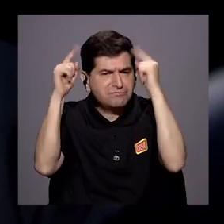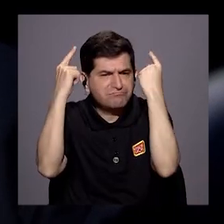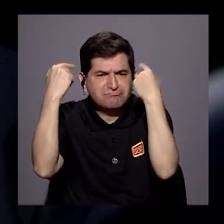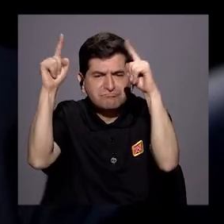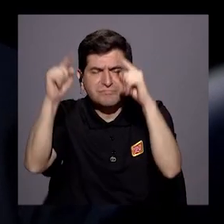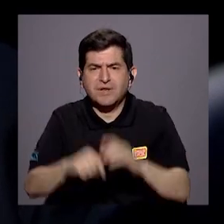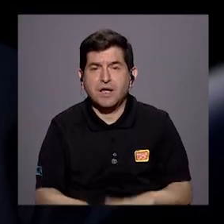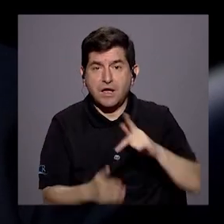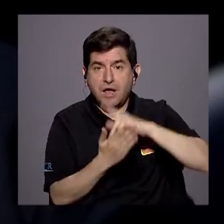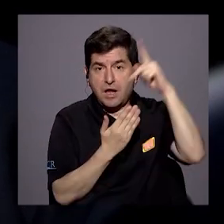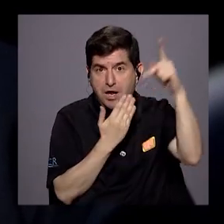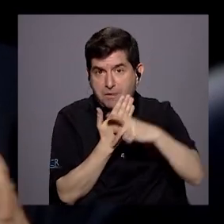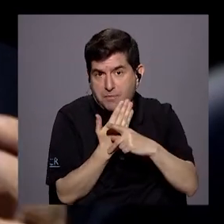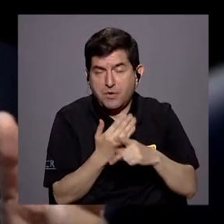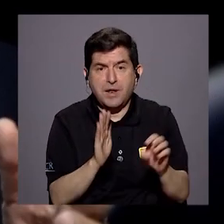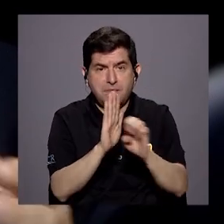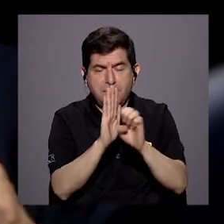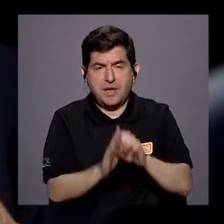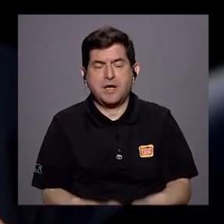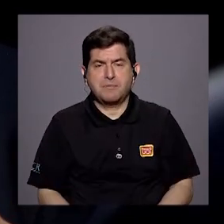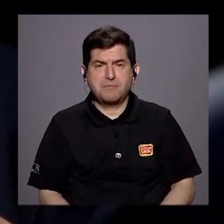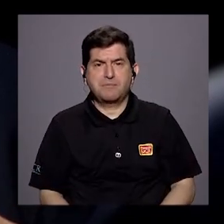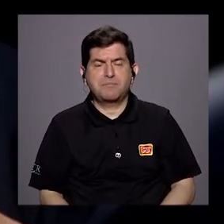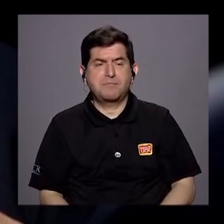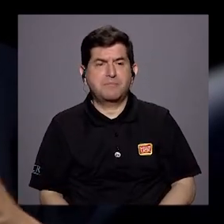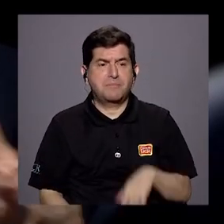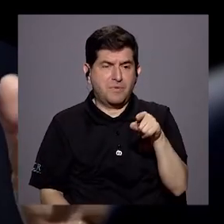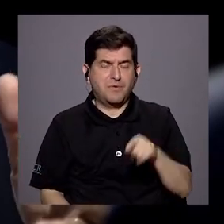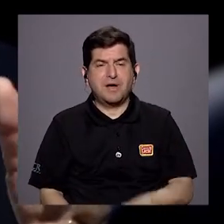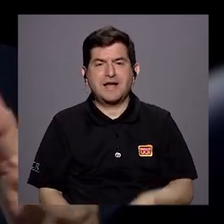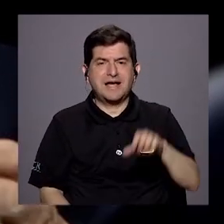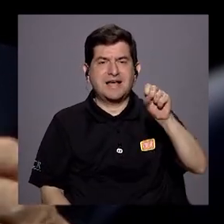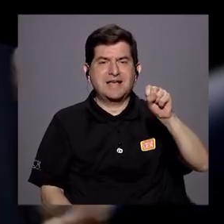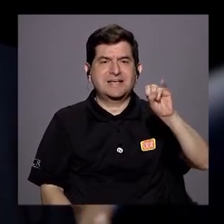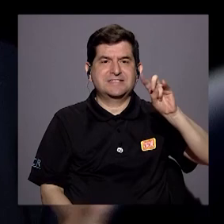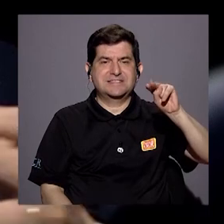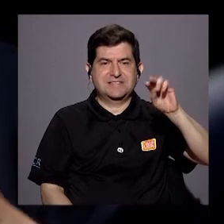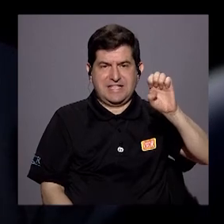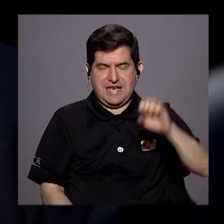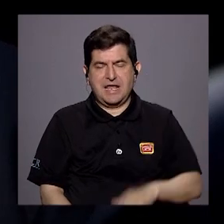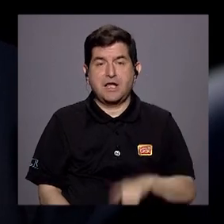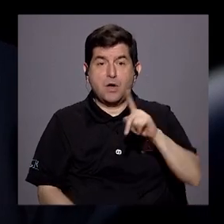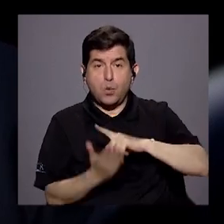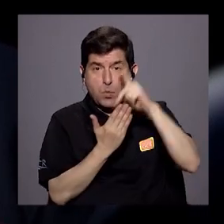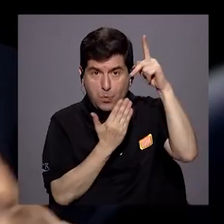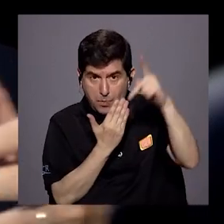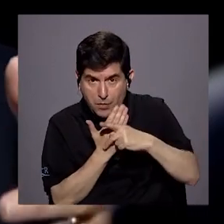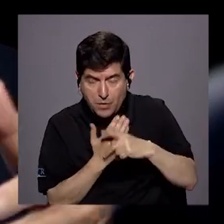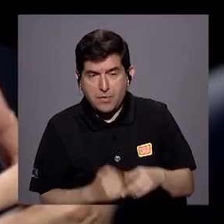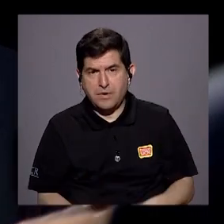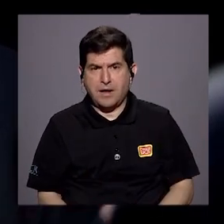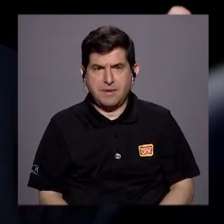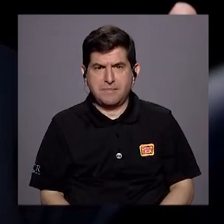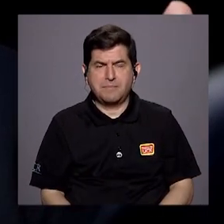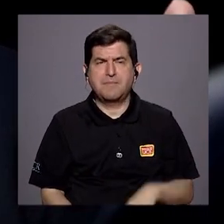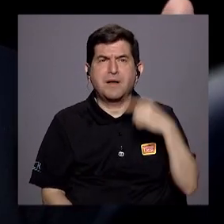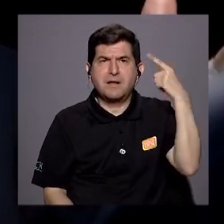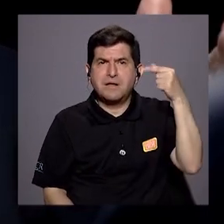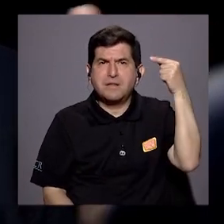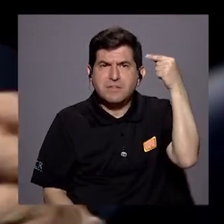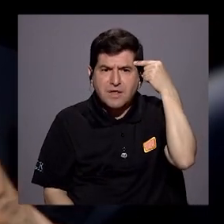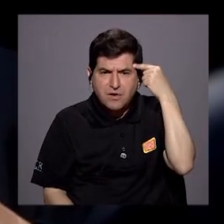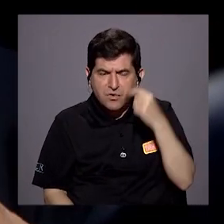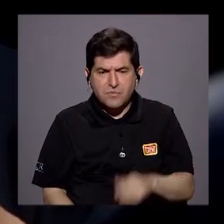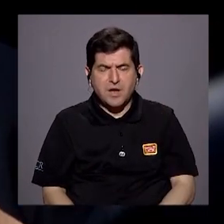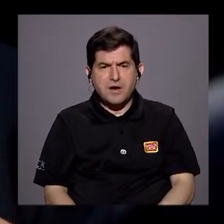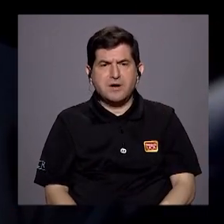señalar ineficiencias en programas como el programa cine cine con ese que es un programa que viene desde